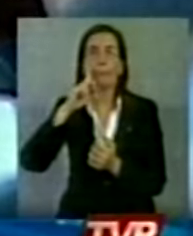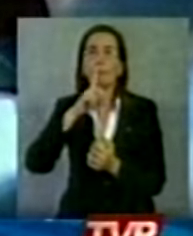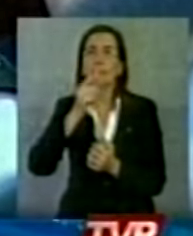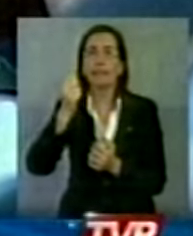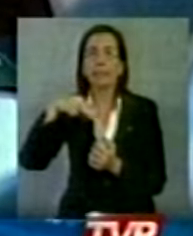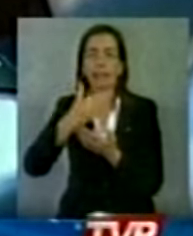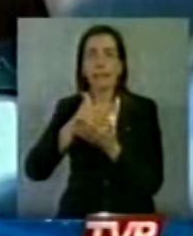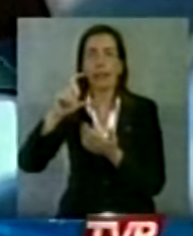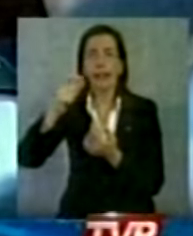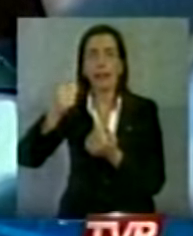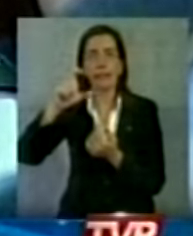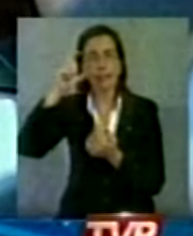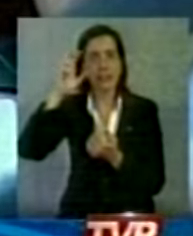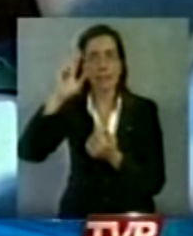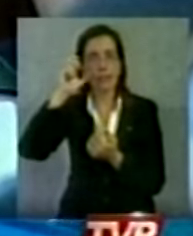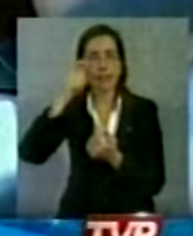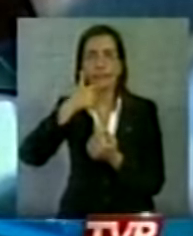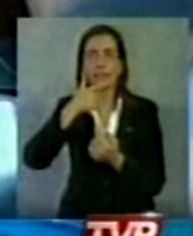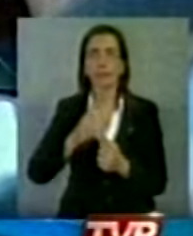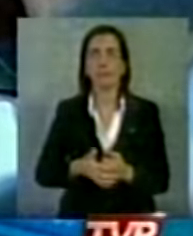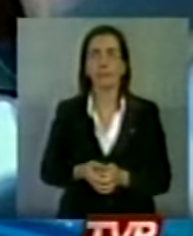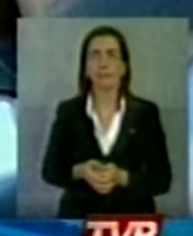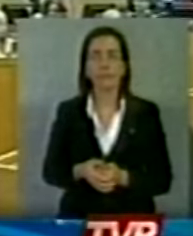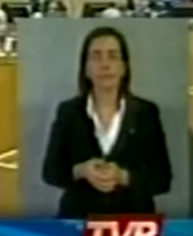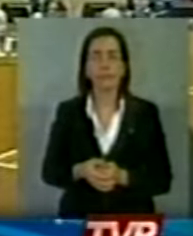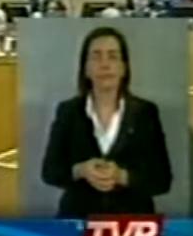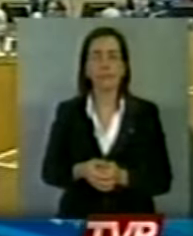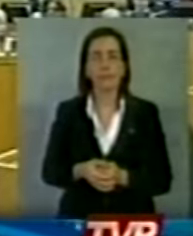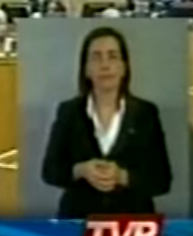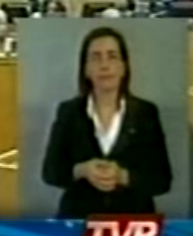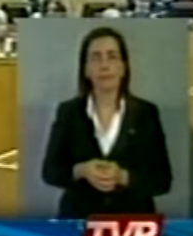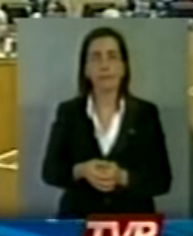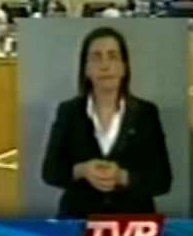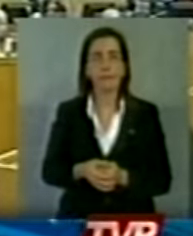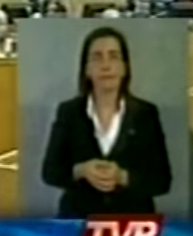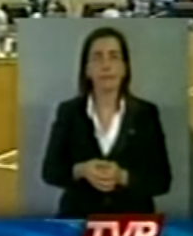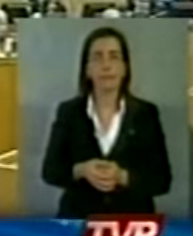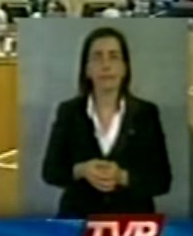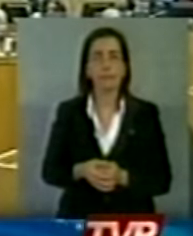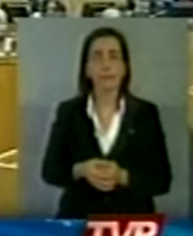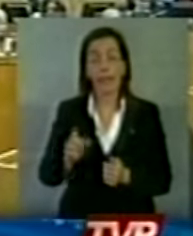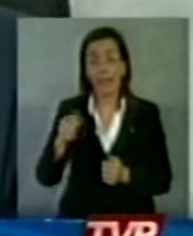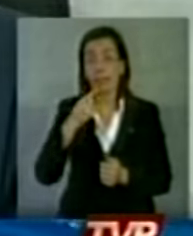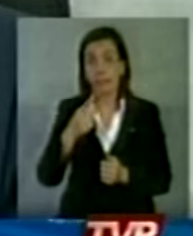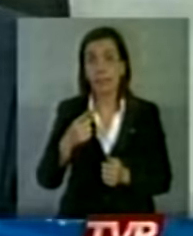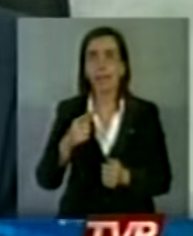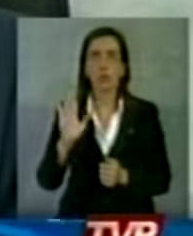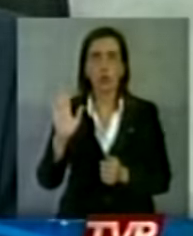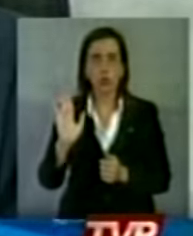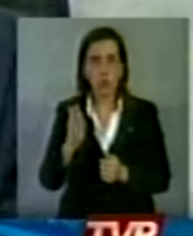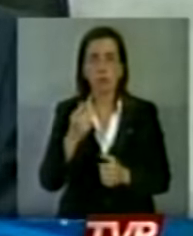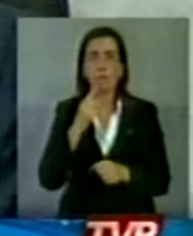Esto Esto fortalece no